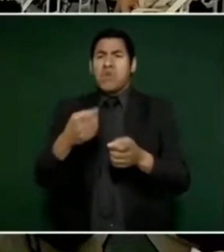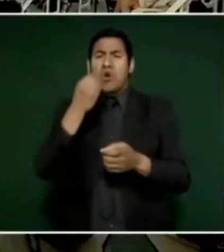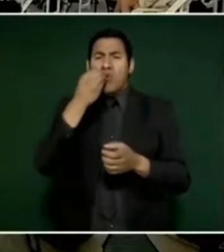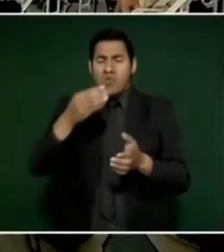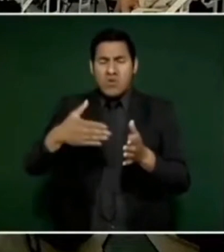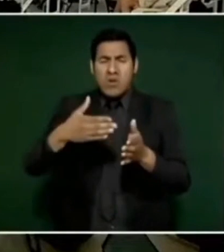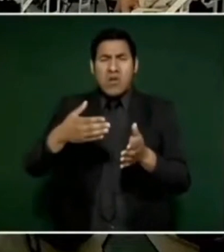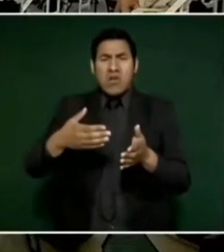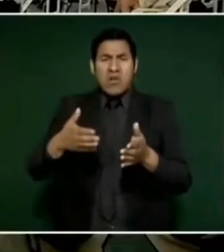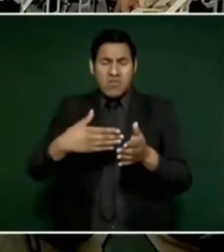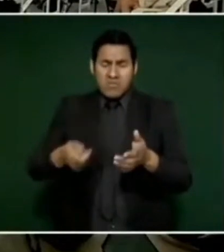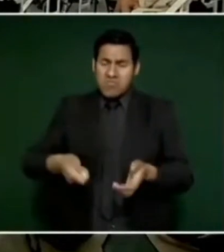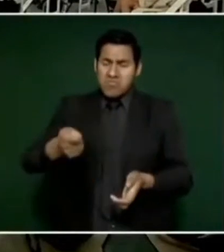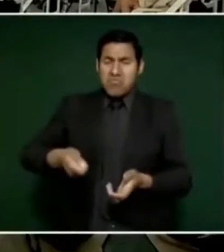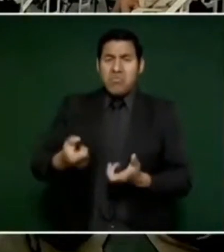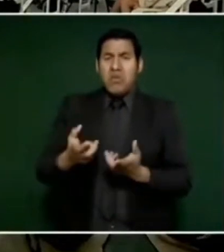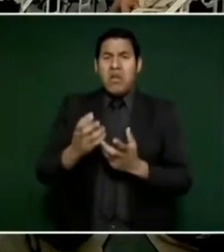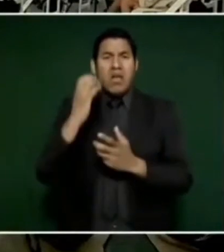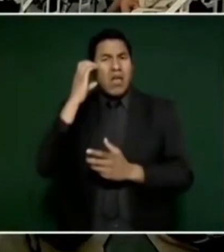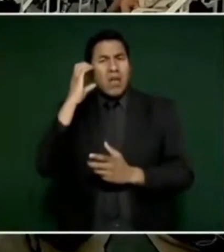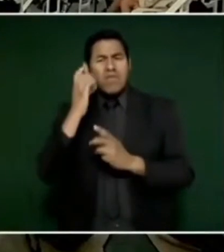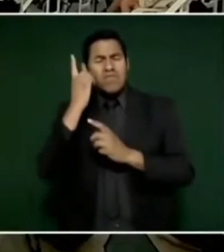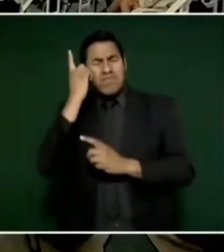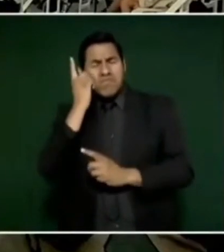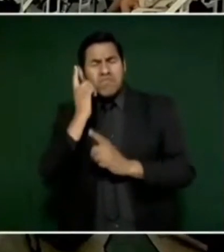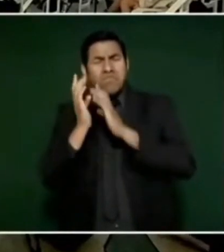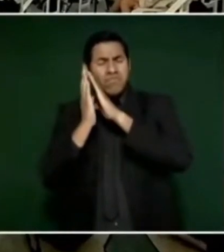sartenes, colchón,